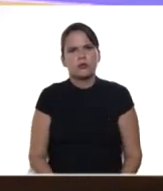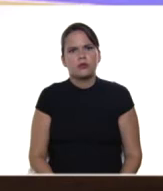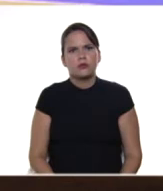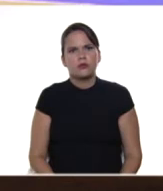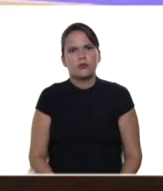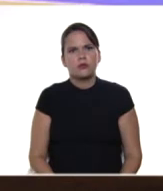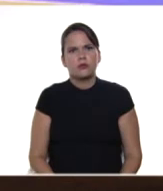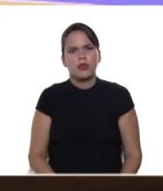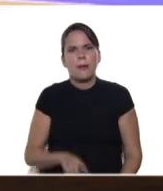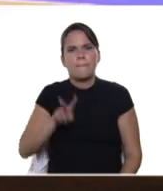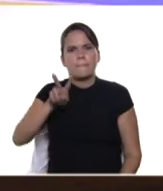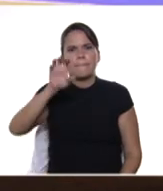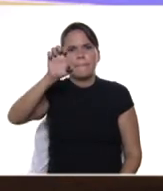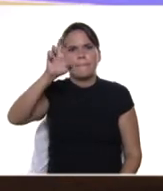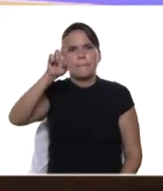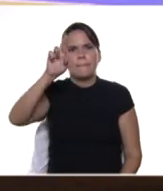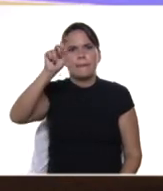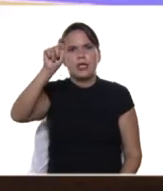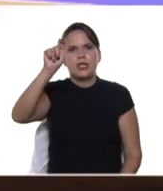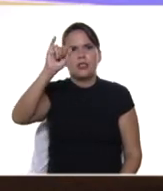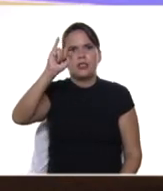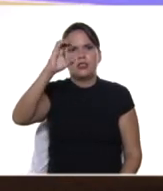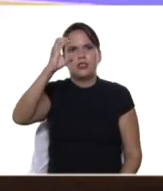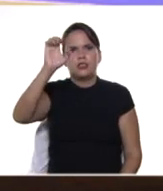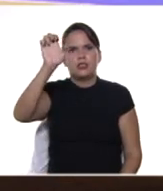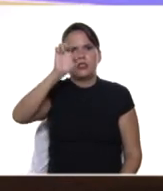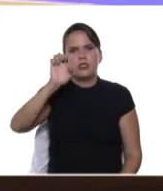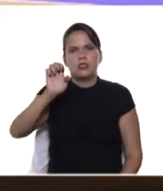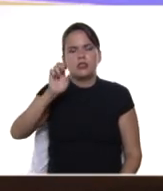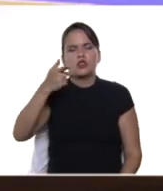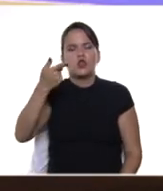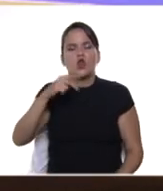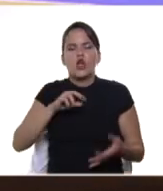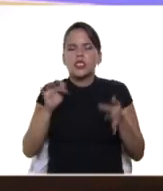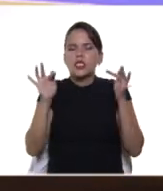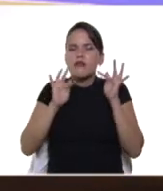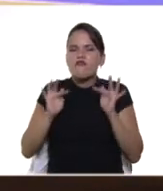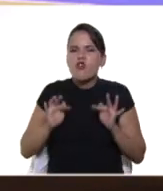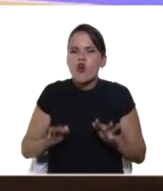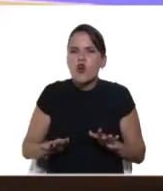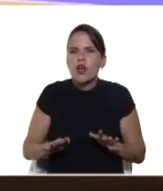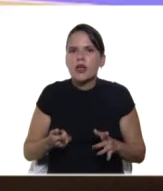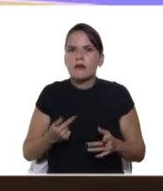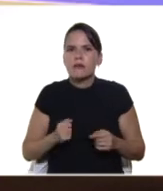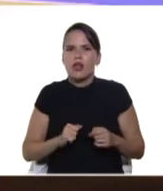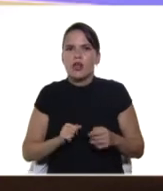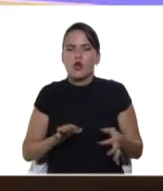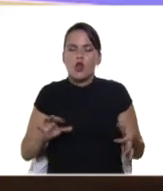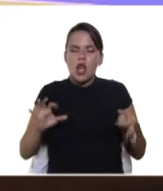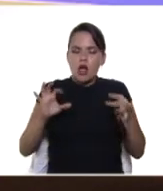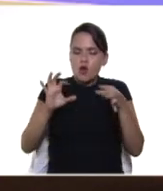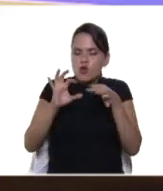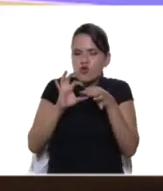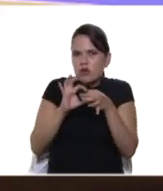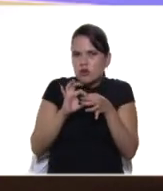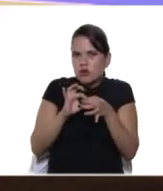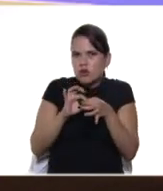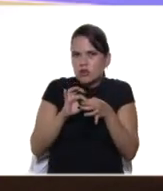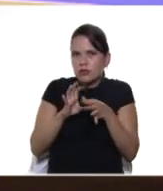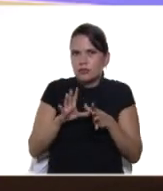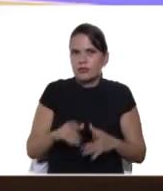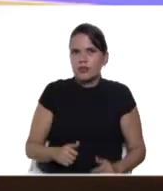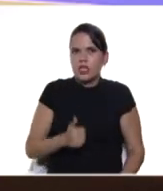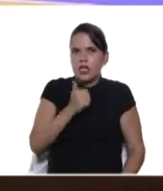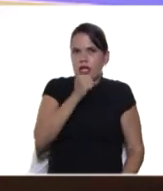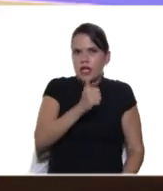vértices. Los vértices se forman a través de la unión